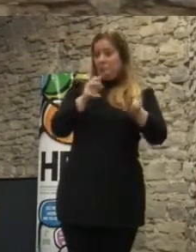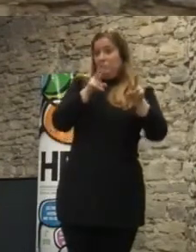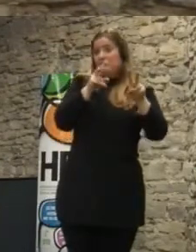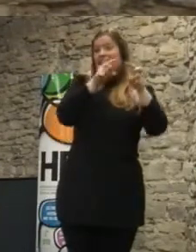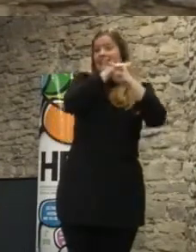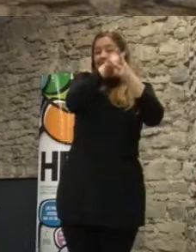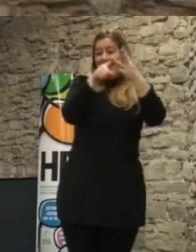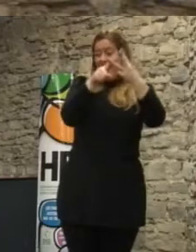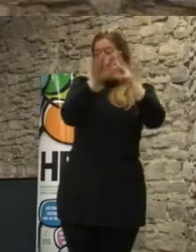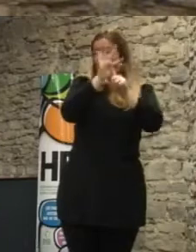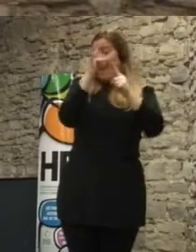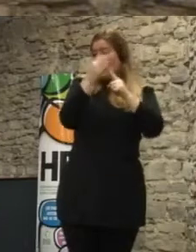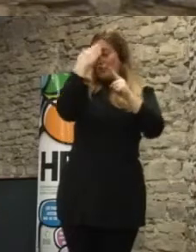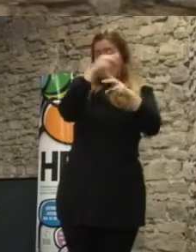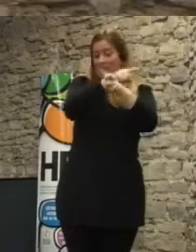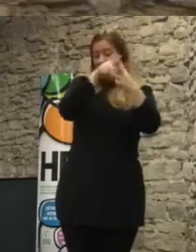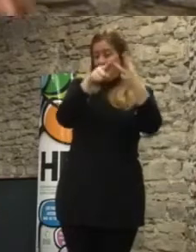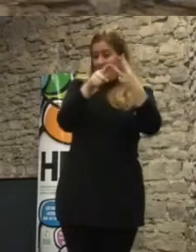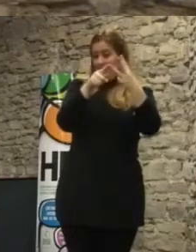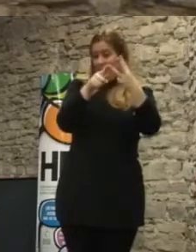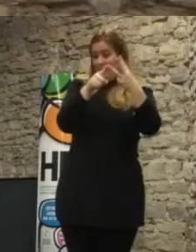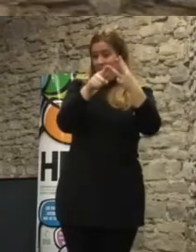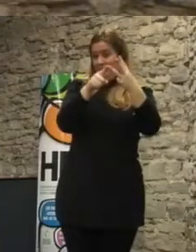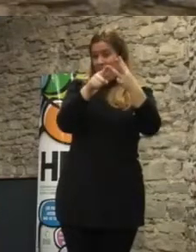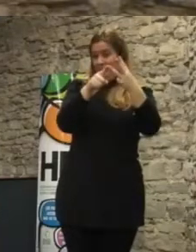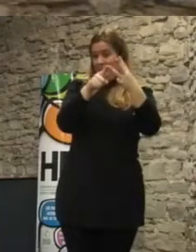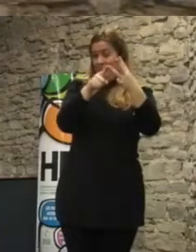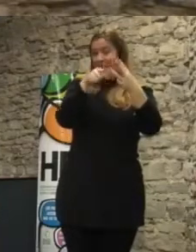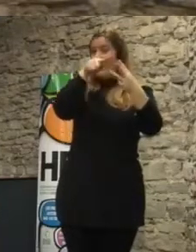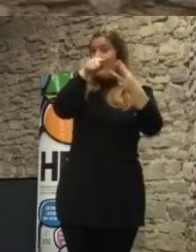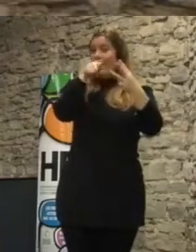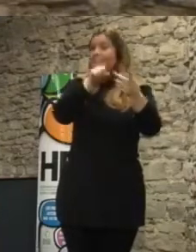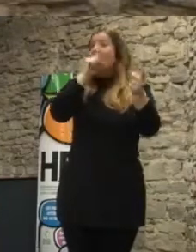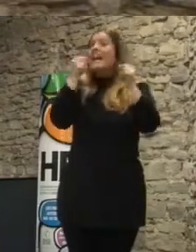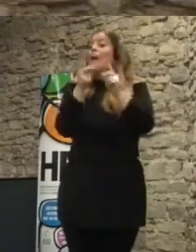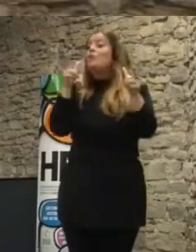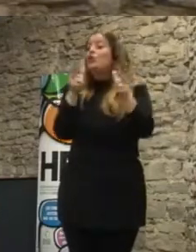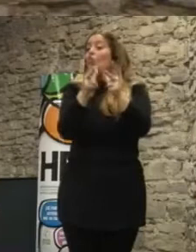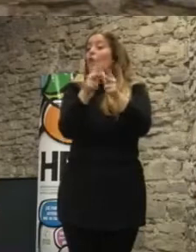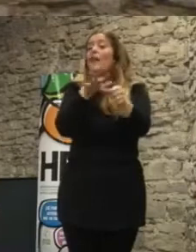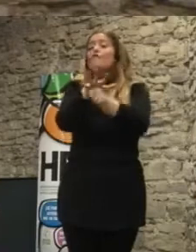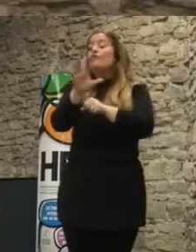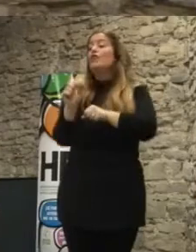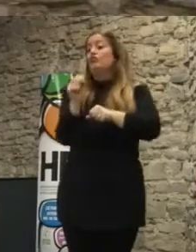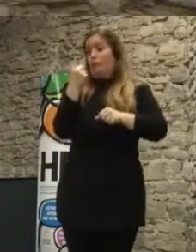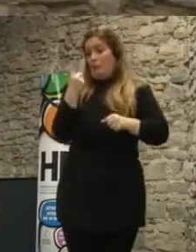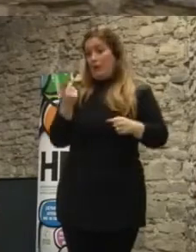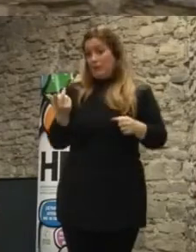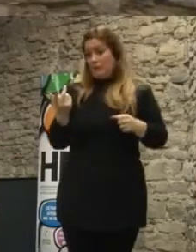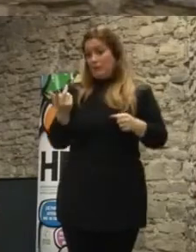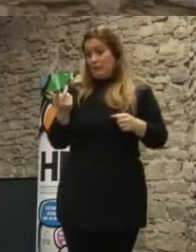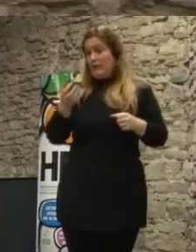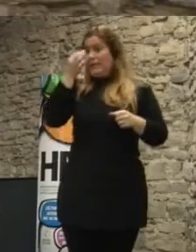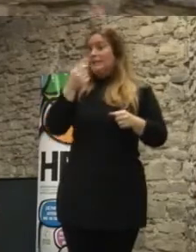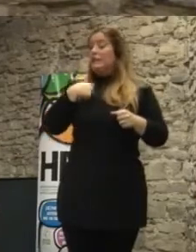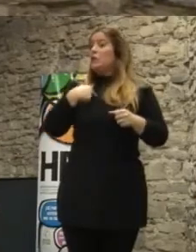poco, a veces en el fondo y a veces más en la superficie de ese cambio social? Y que si os